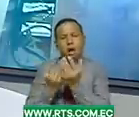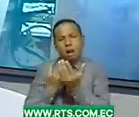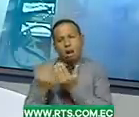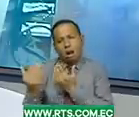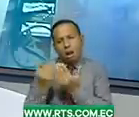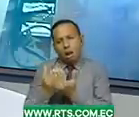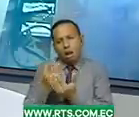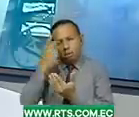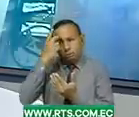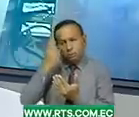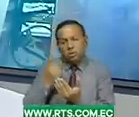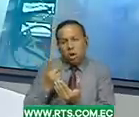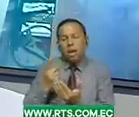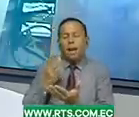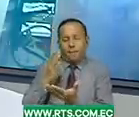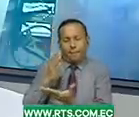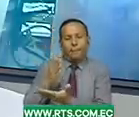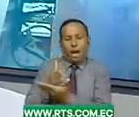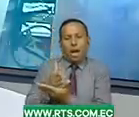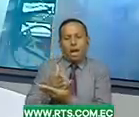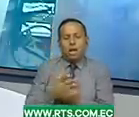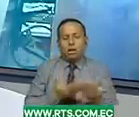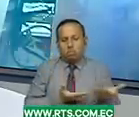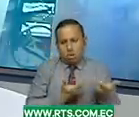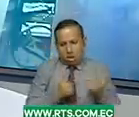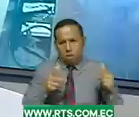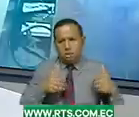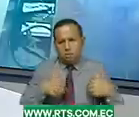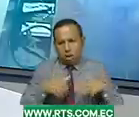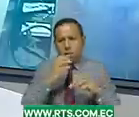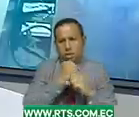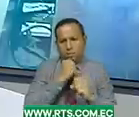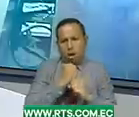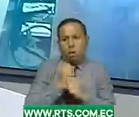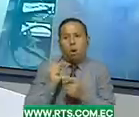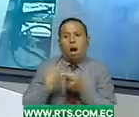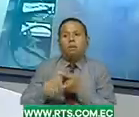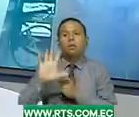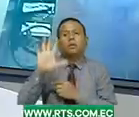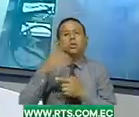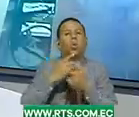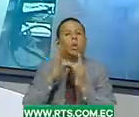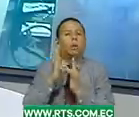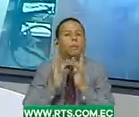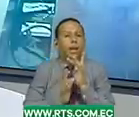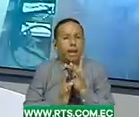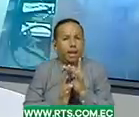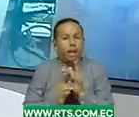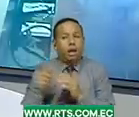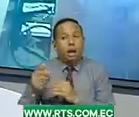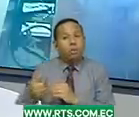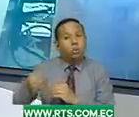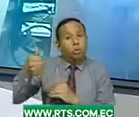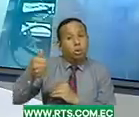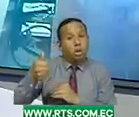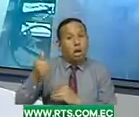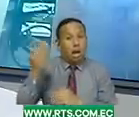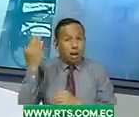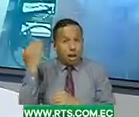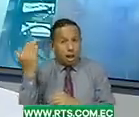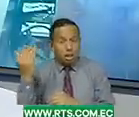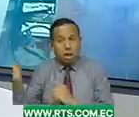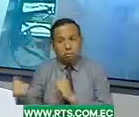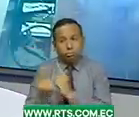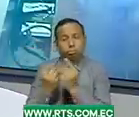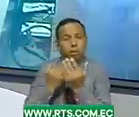cuando tengan un encuentro con el alcalde electo, Aquiles Álvarez. Sobre esta información, Jorge Escobar nos tiene todos los